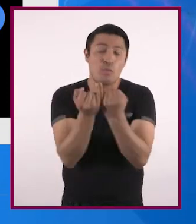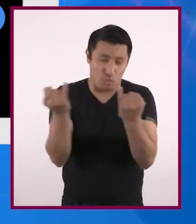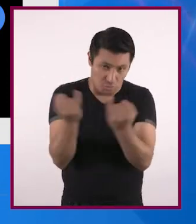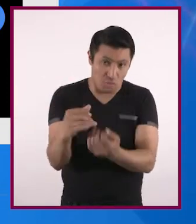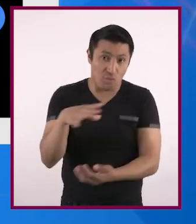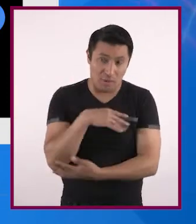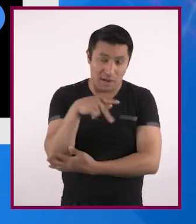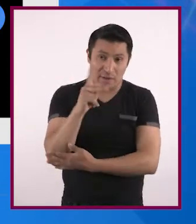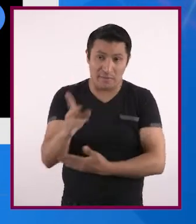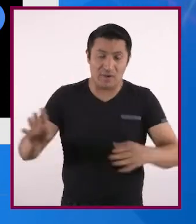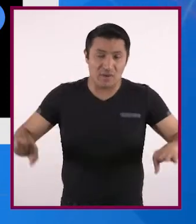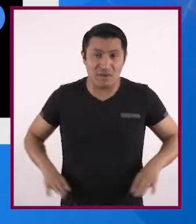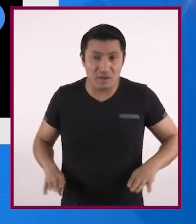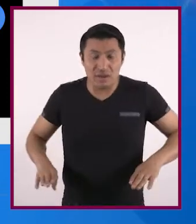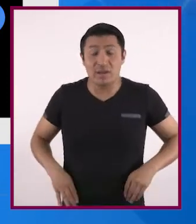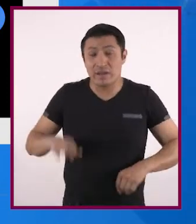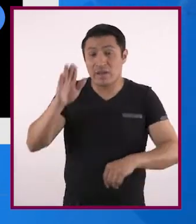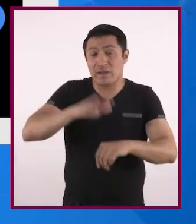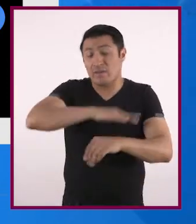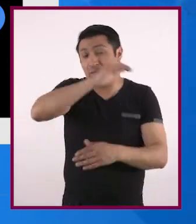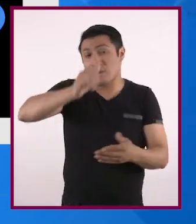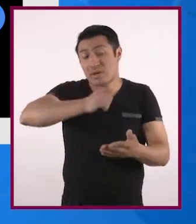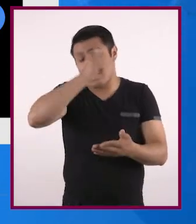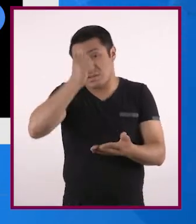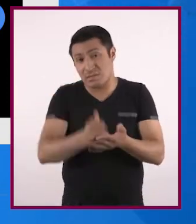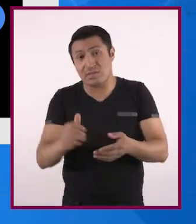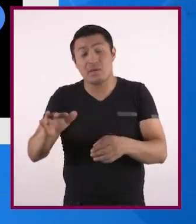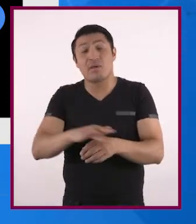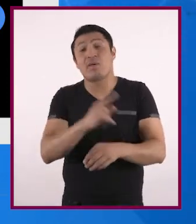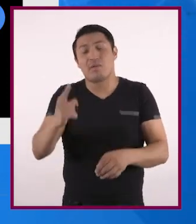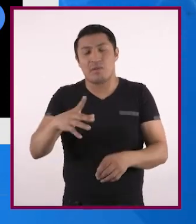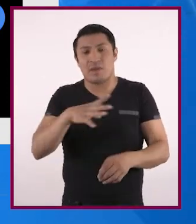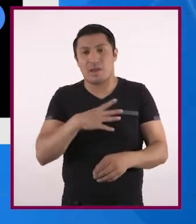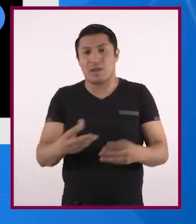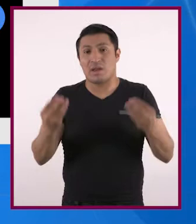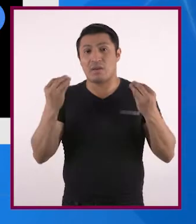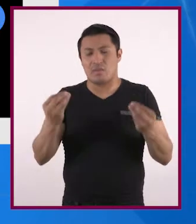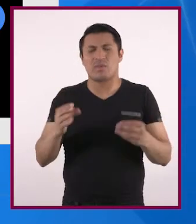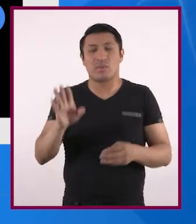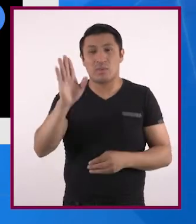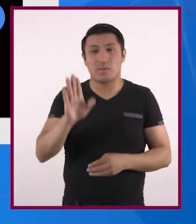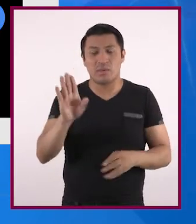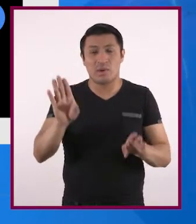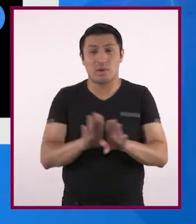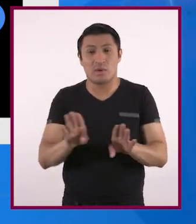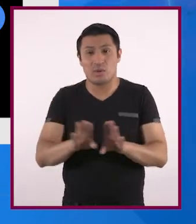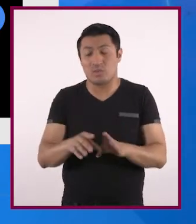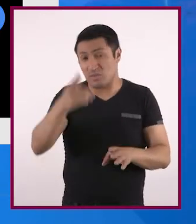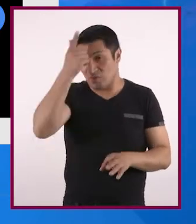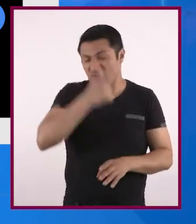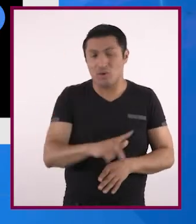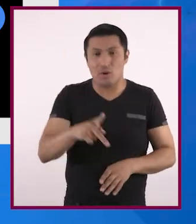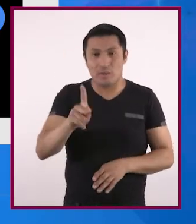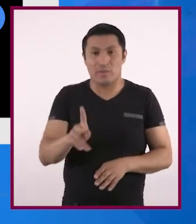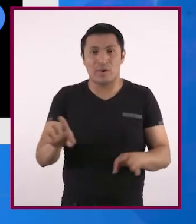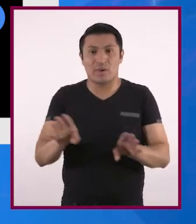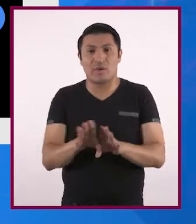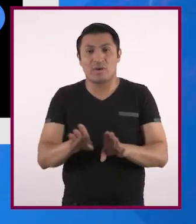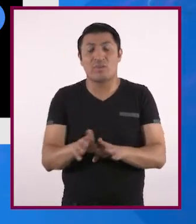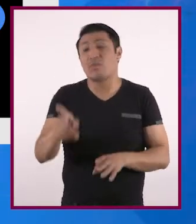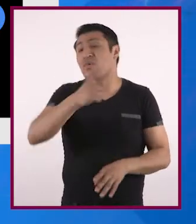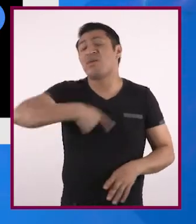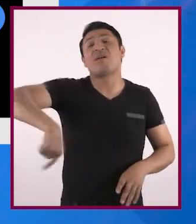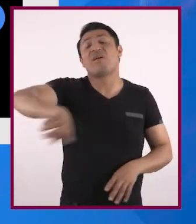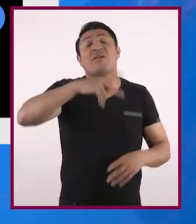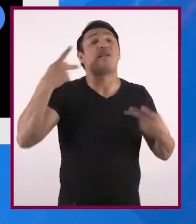es característicamente urbano, porque requiere mucho, voy a sonar un poco feo lo que voy a decir, pero de la indiferencia de los